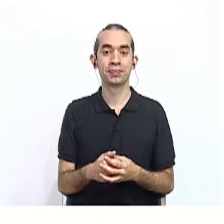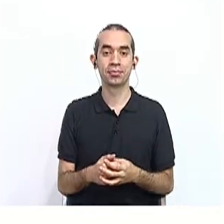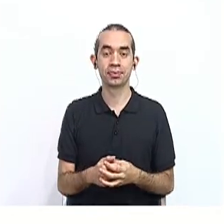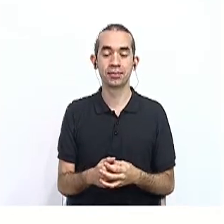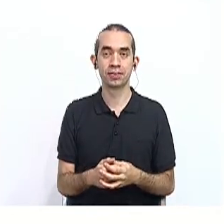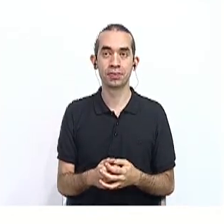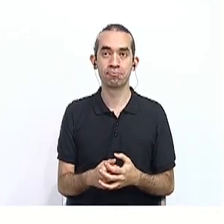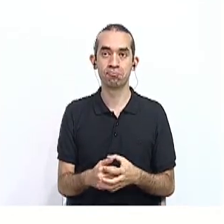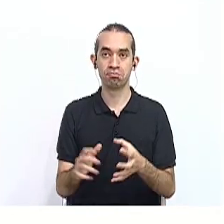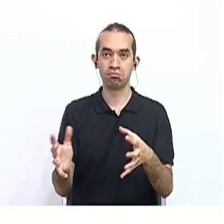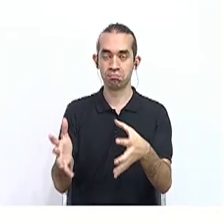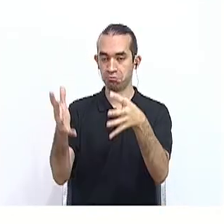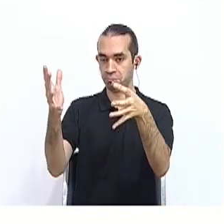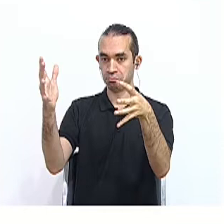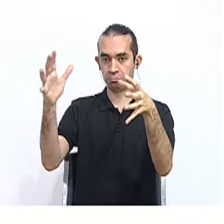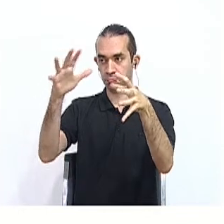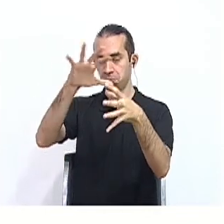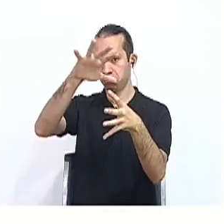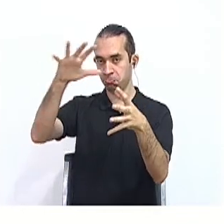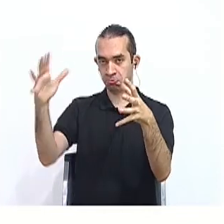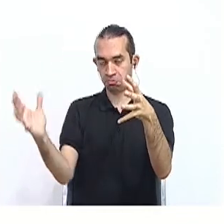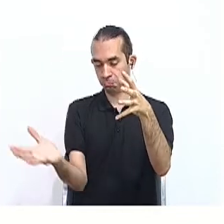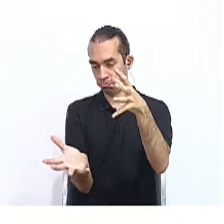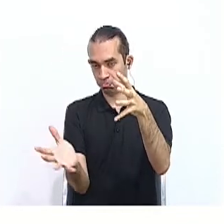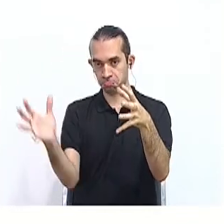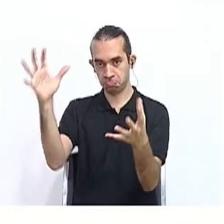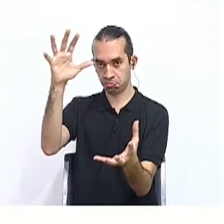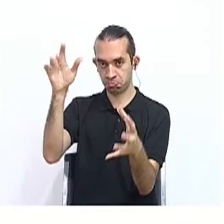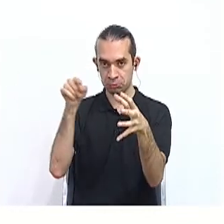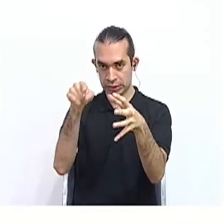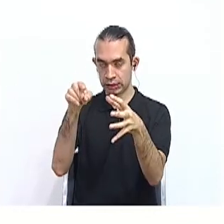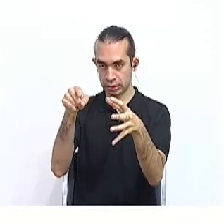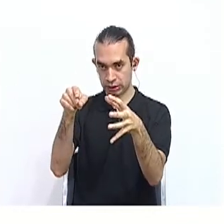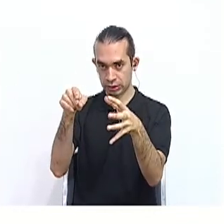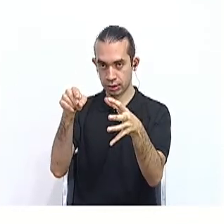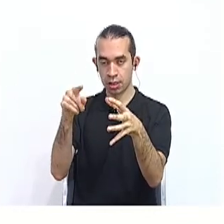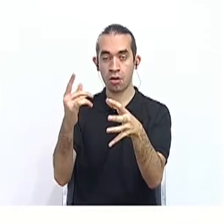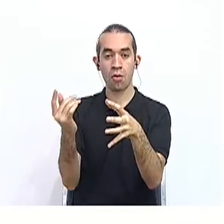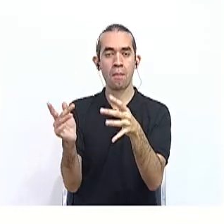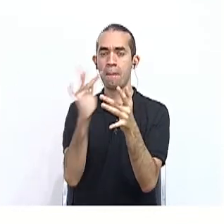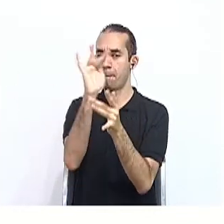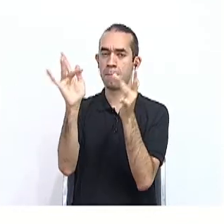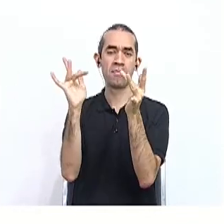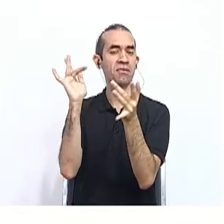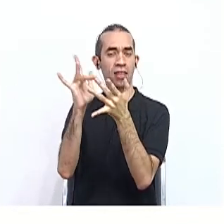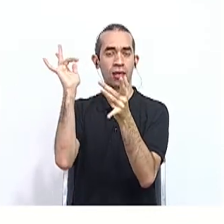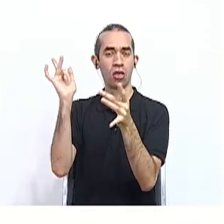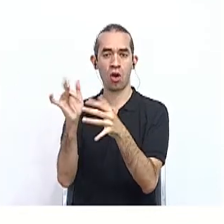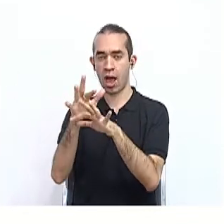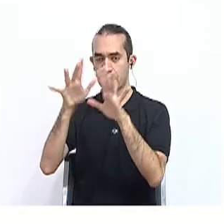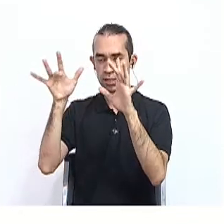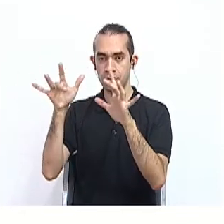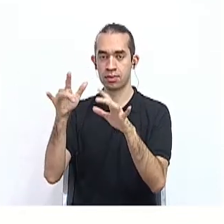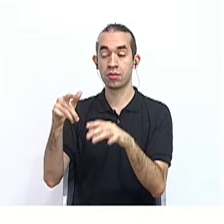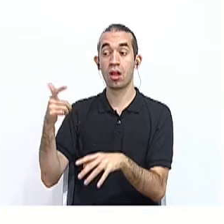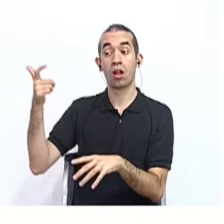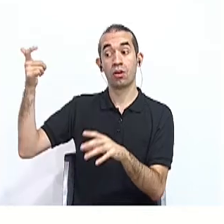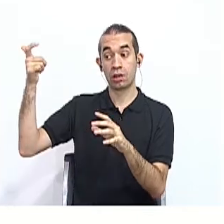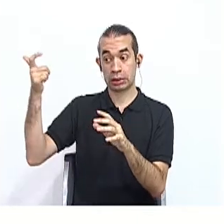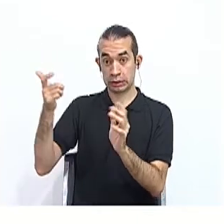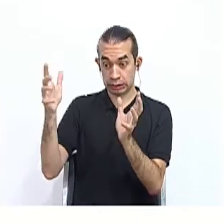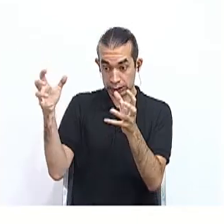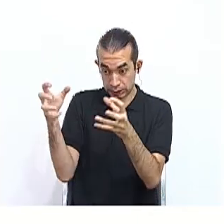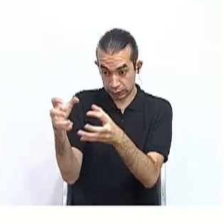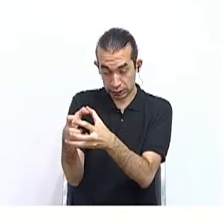llenado con gas ideal. Con un émbolo se logró reducir el volumen del mismo gas a la